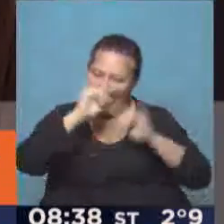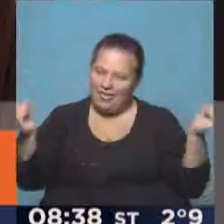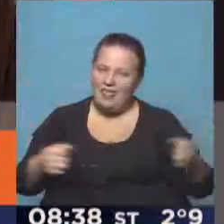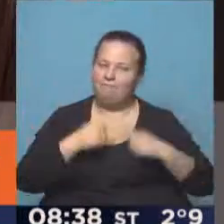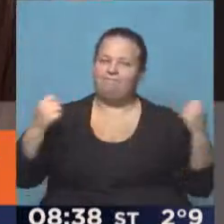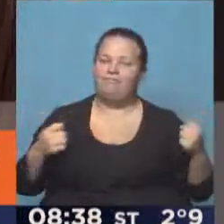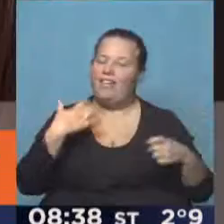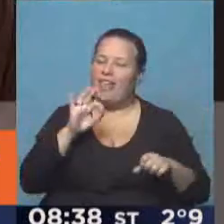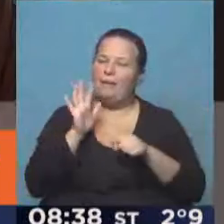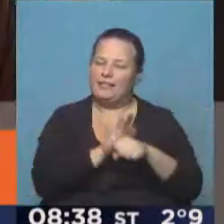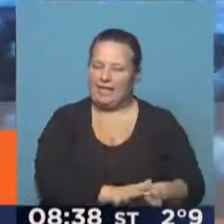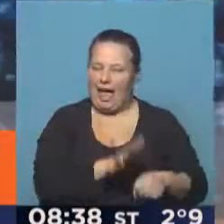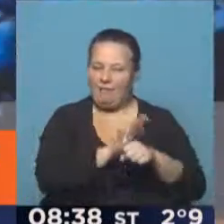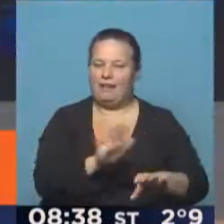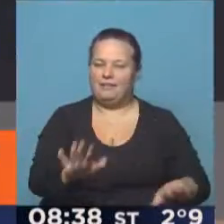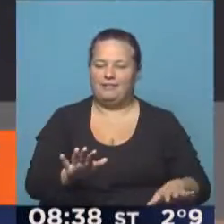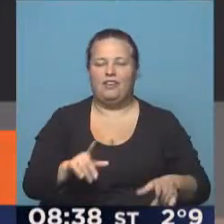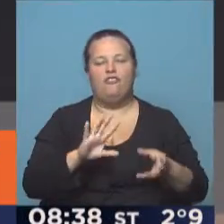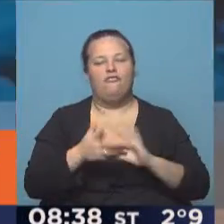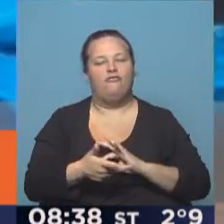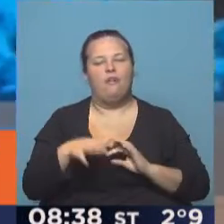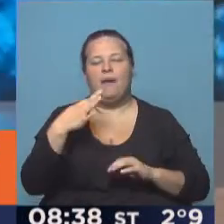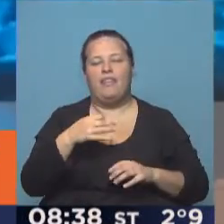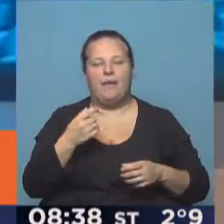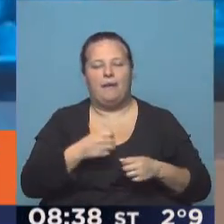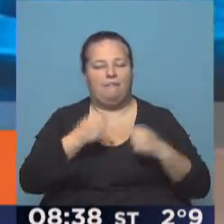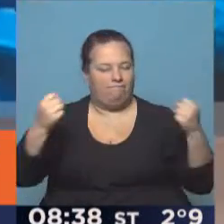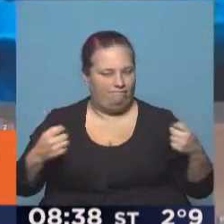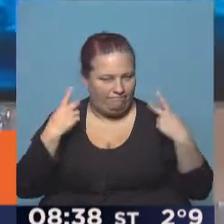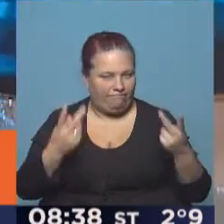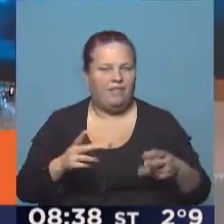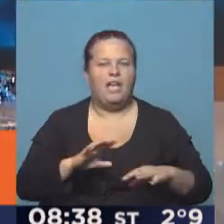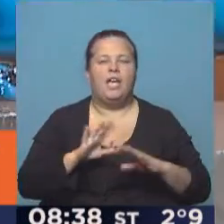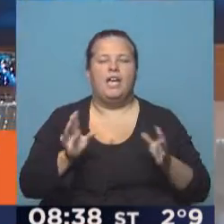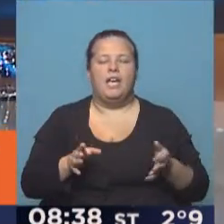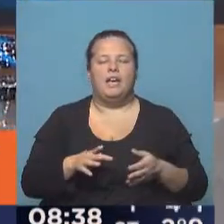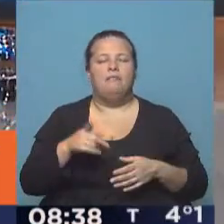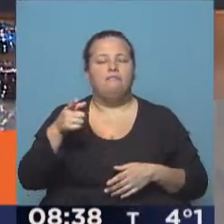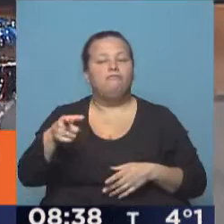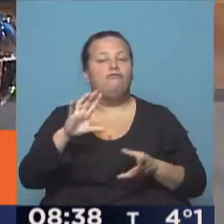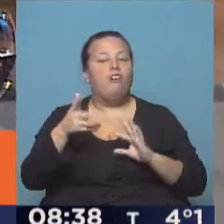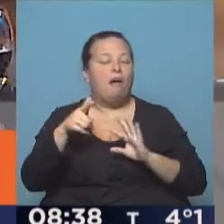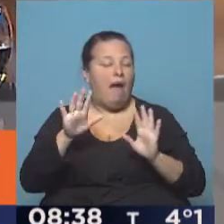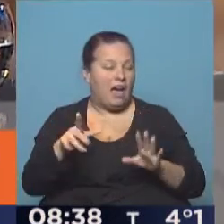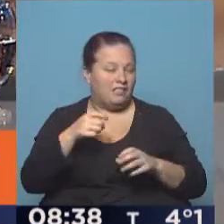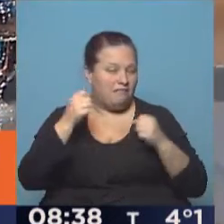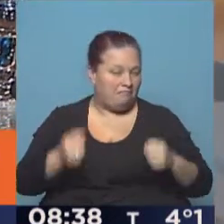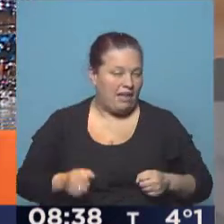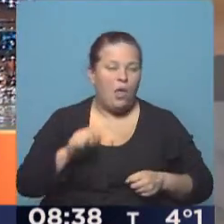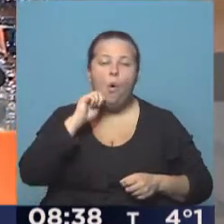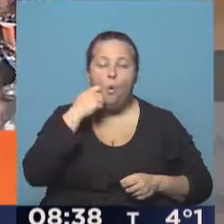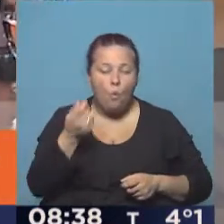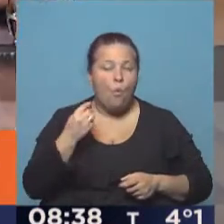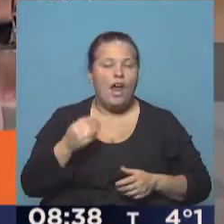que acallar, ¿no? que se tenían que dominar. Y lo hicieron por esta vía. Lo que sí es muy bueno